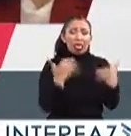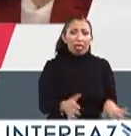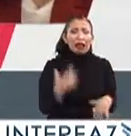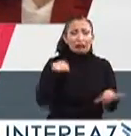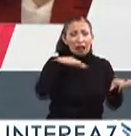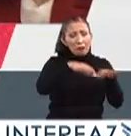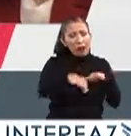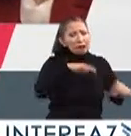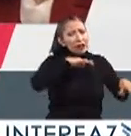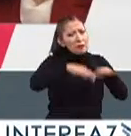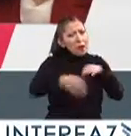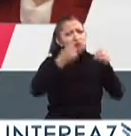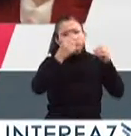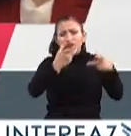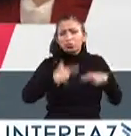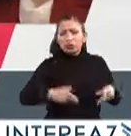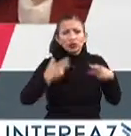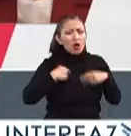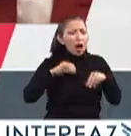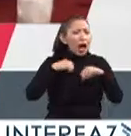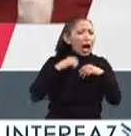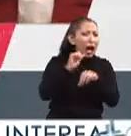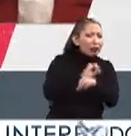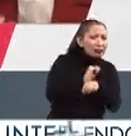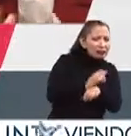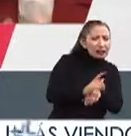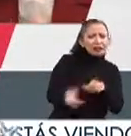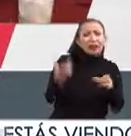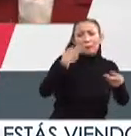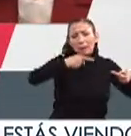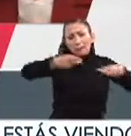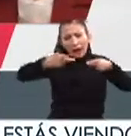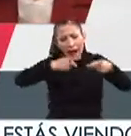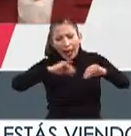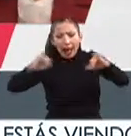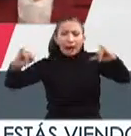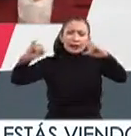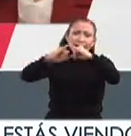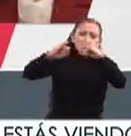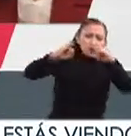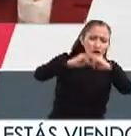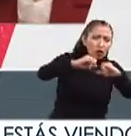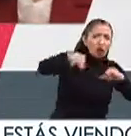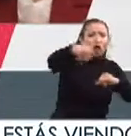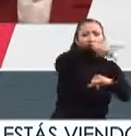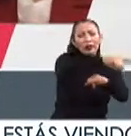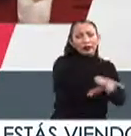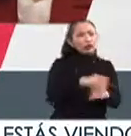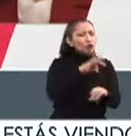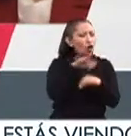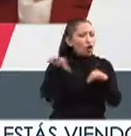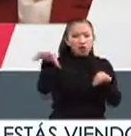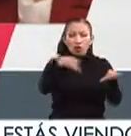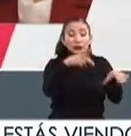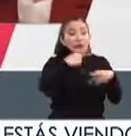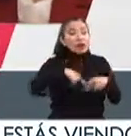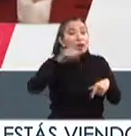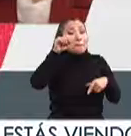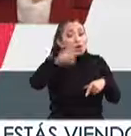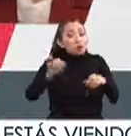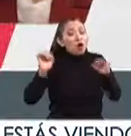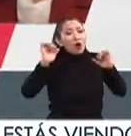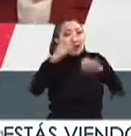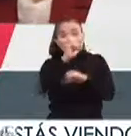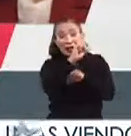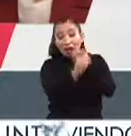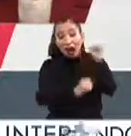muchísimas personas, entre artistas, organizadores, instituciones que han logrado esto, y por supuesto el público mismo, que a